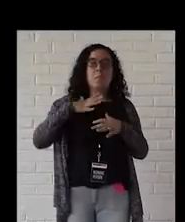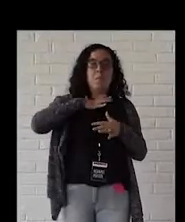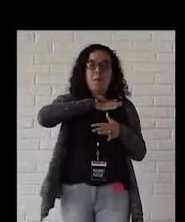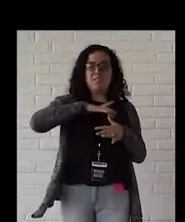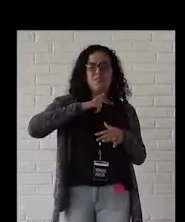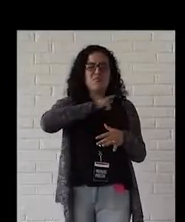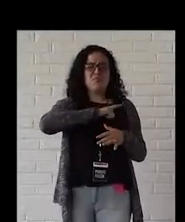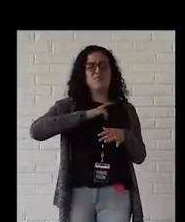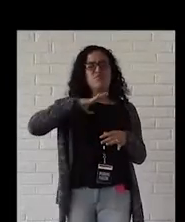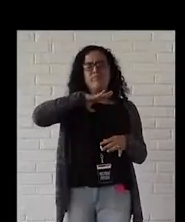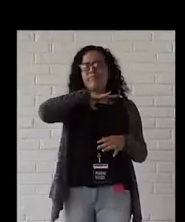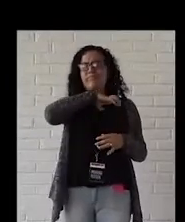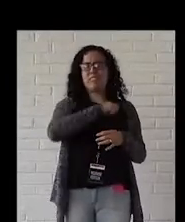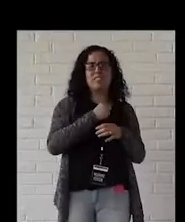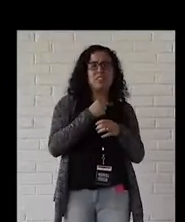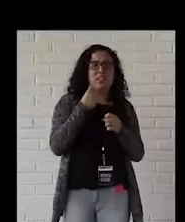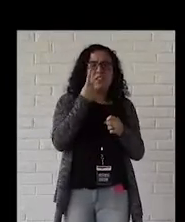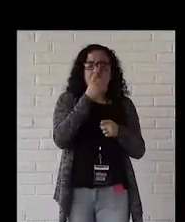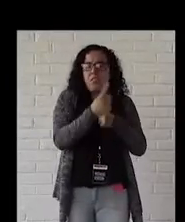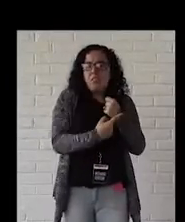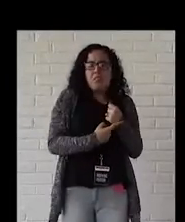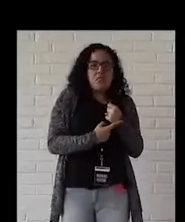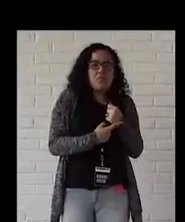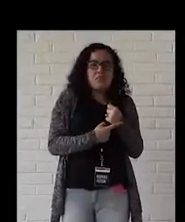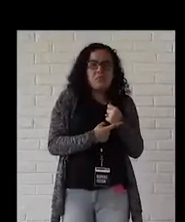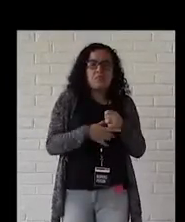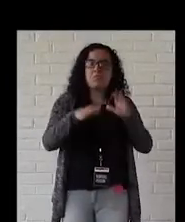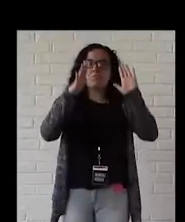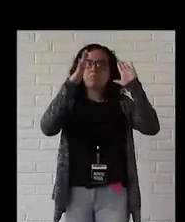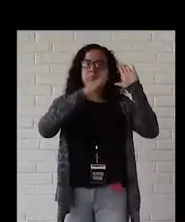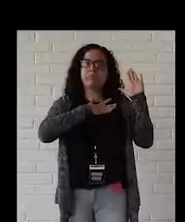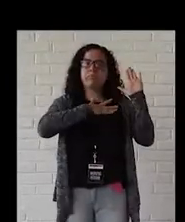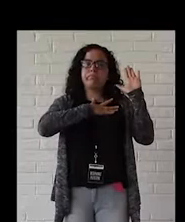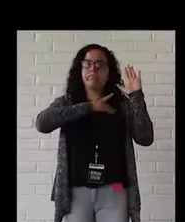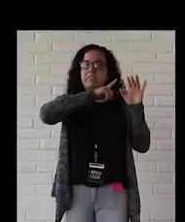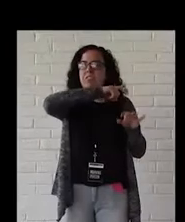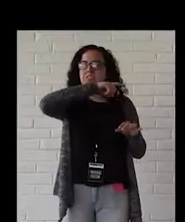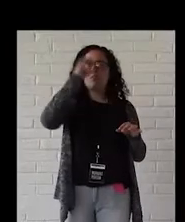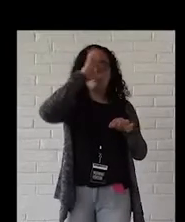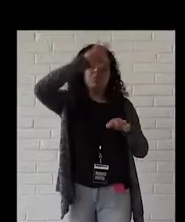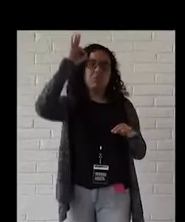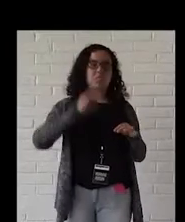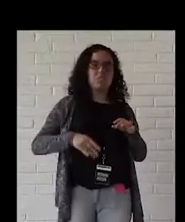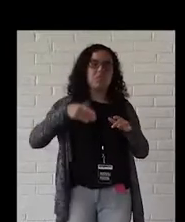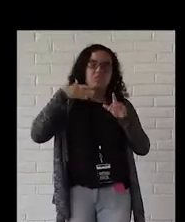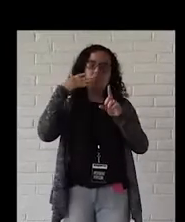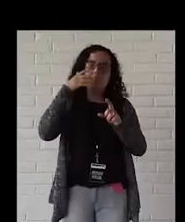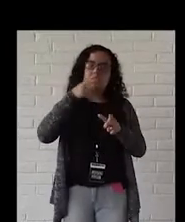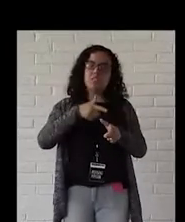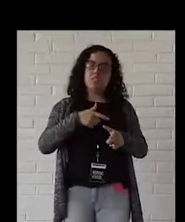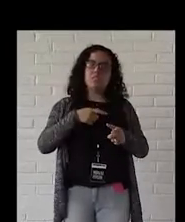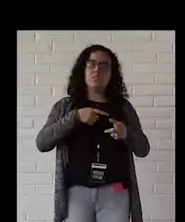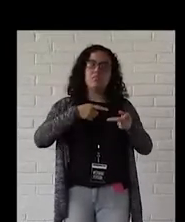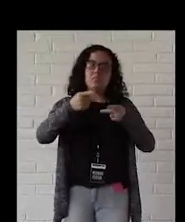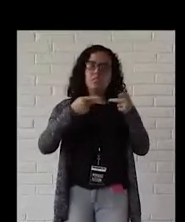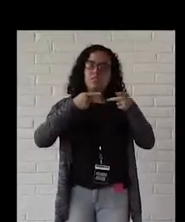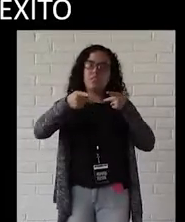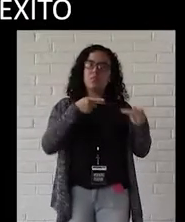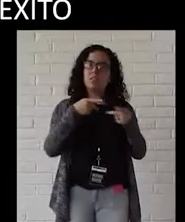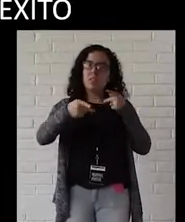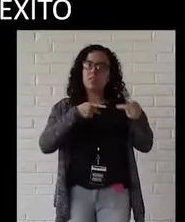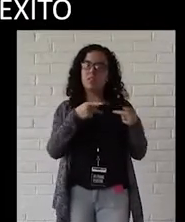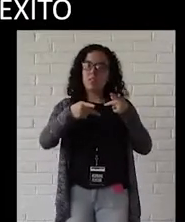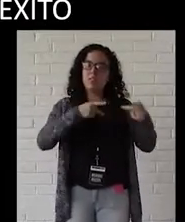o algo que te gusta hacer, te comprometes al 100%. Y eres 100% constante, para mí esta es la clave del éxito.